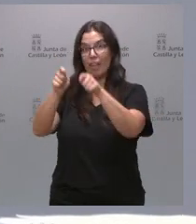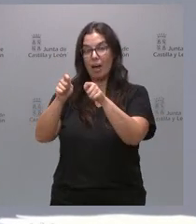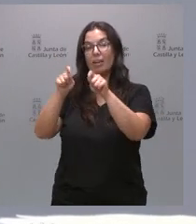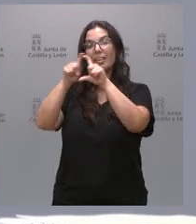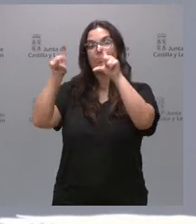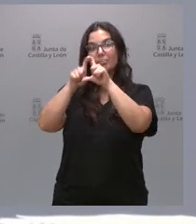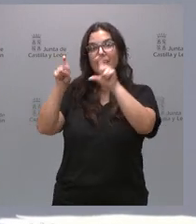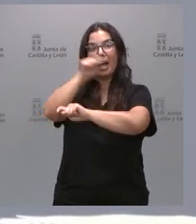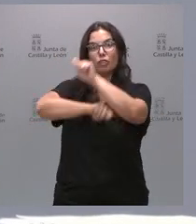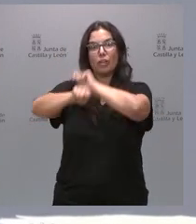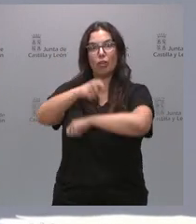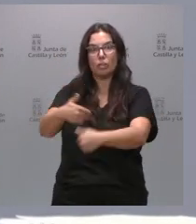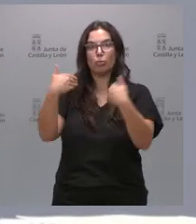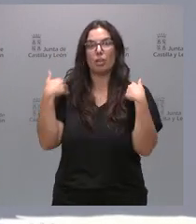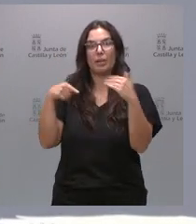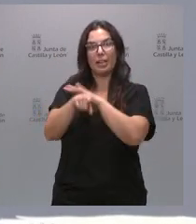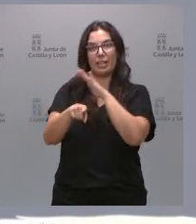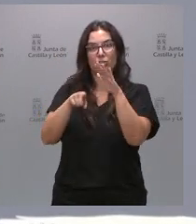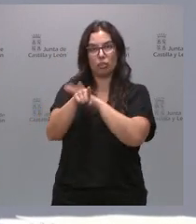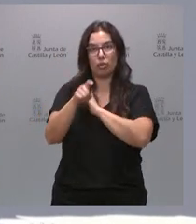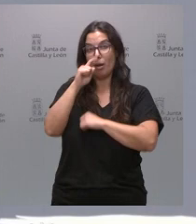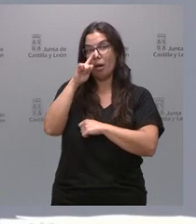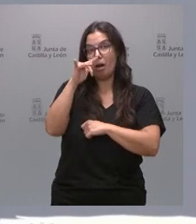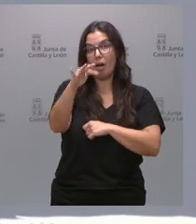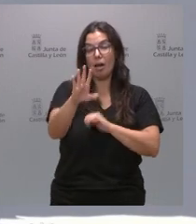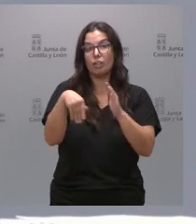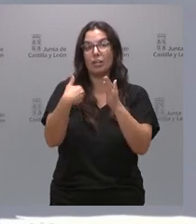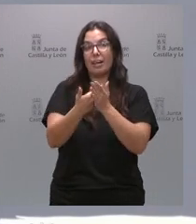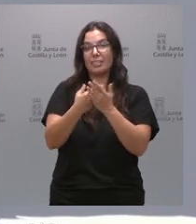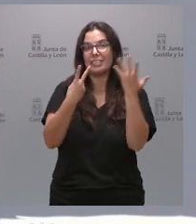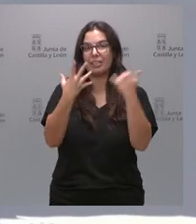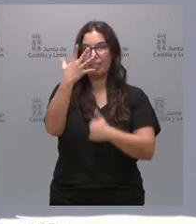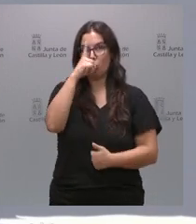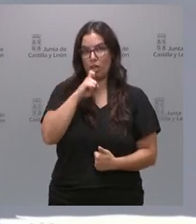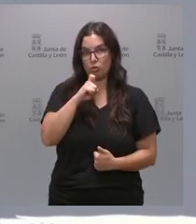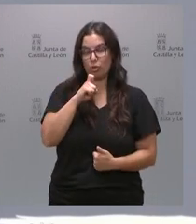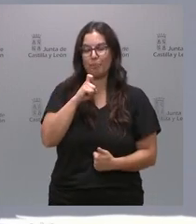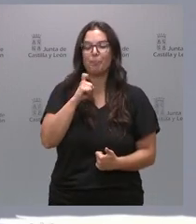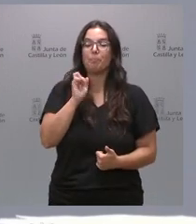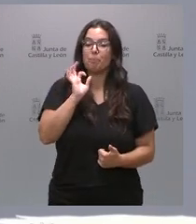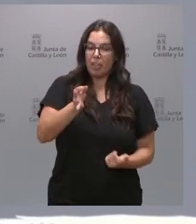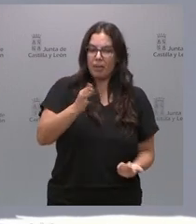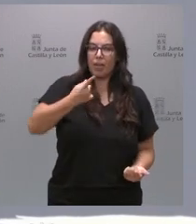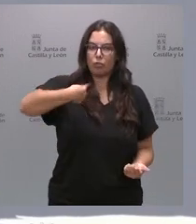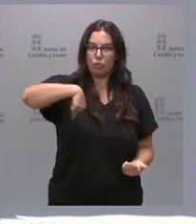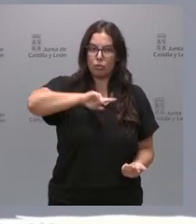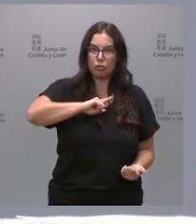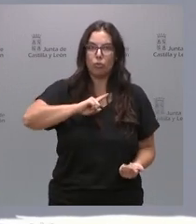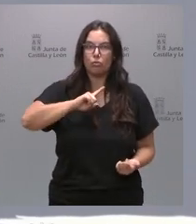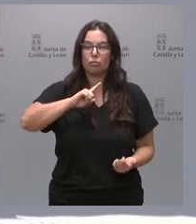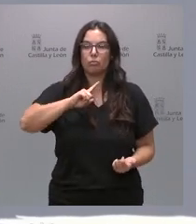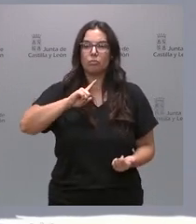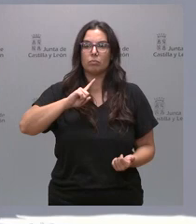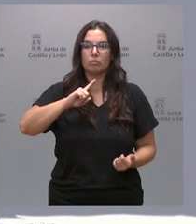la asociación que la gestiona por un conjunto de años que ascienden a 75 años eso no quita en que nosotros durante el periodo